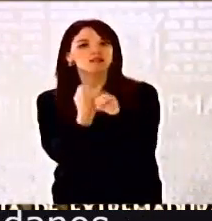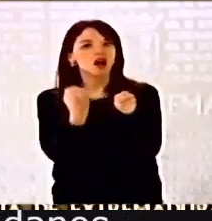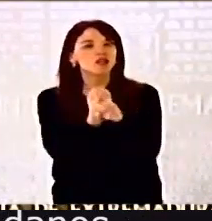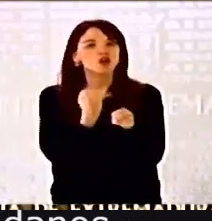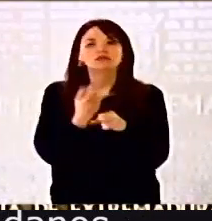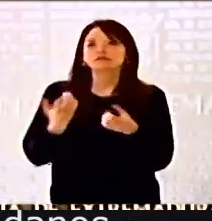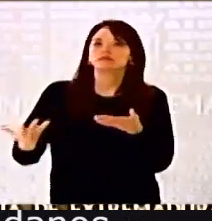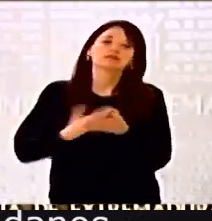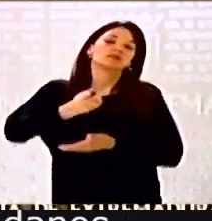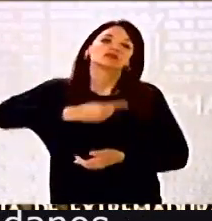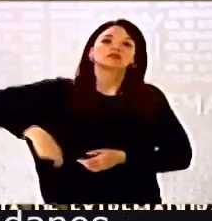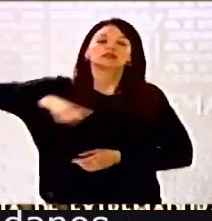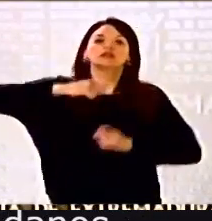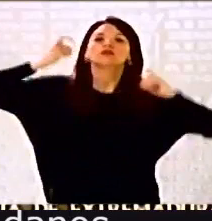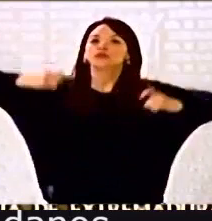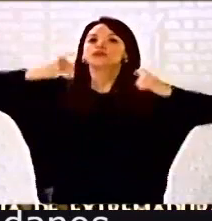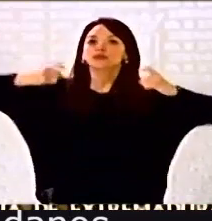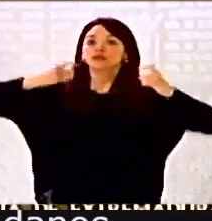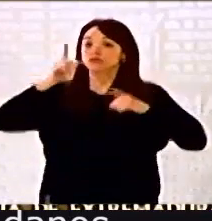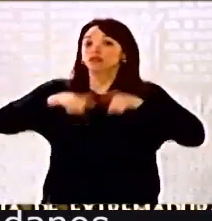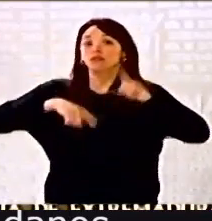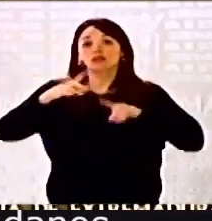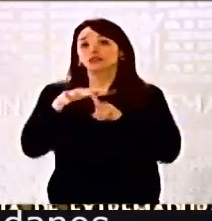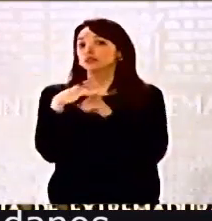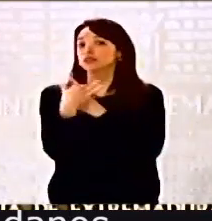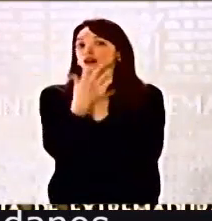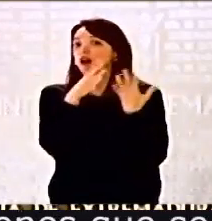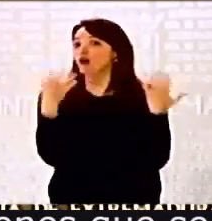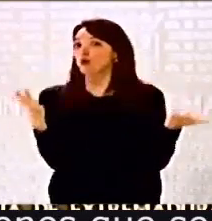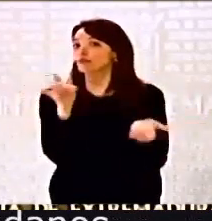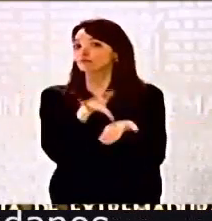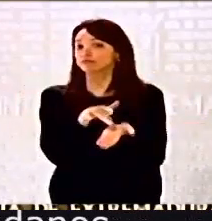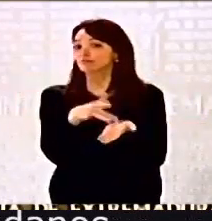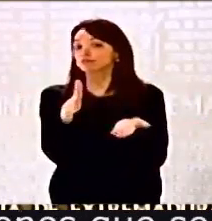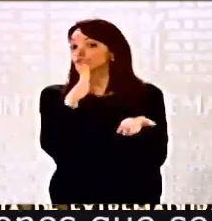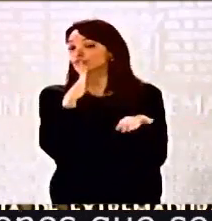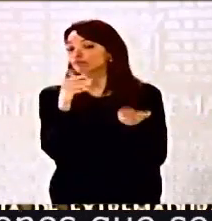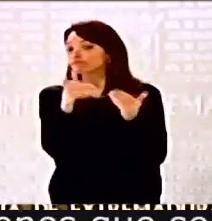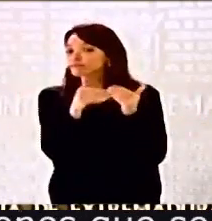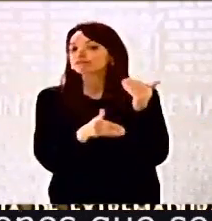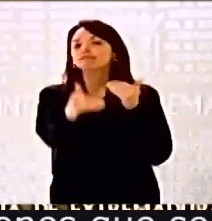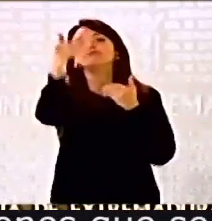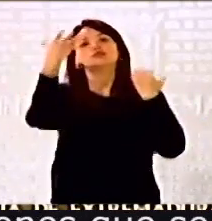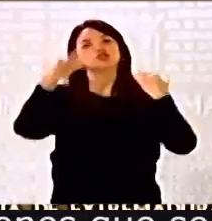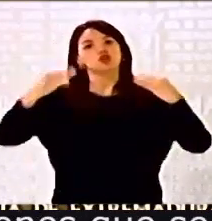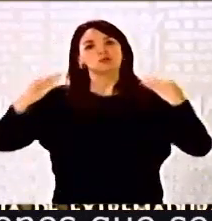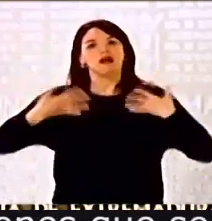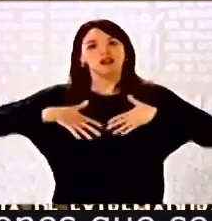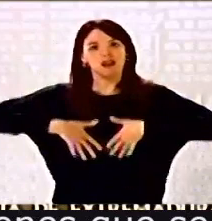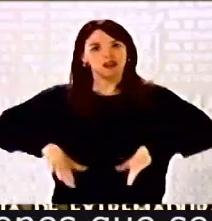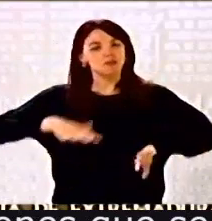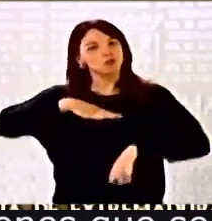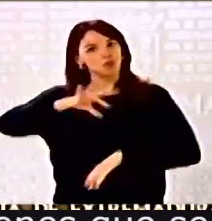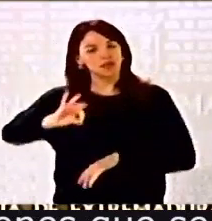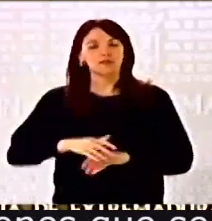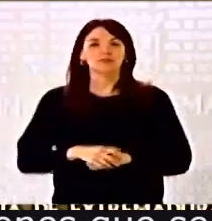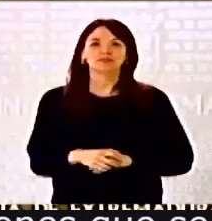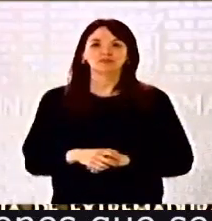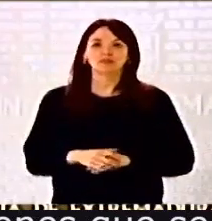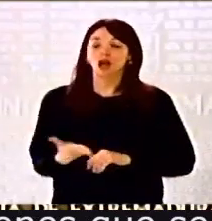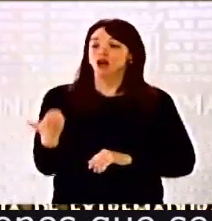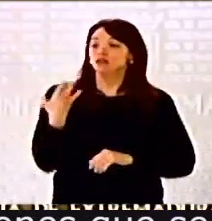cualquiera de las situaciones en las que se encuentran en estos momentos, para poder salir y llegar hacia la normalización. Ayer por la tarde